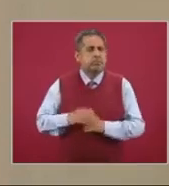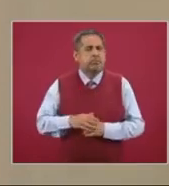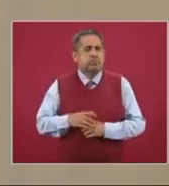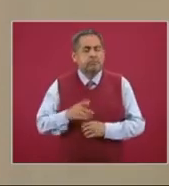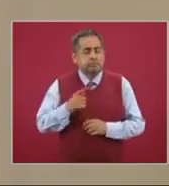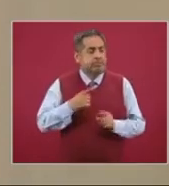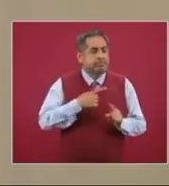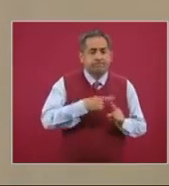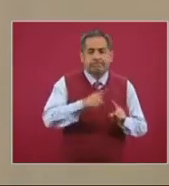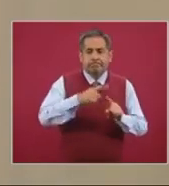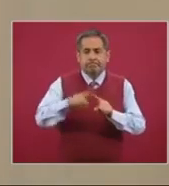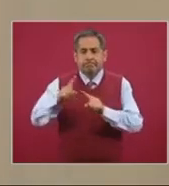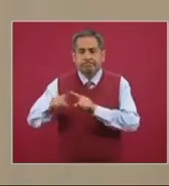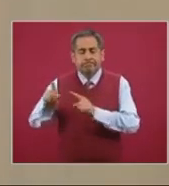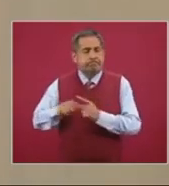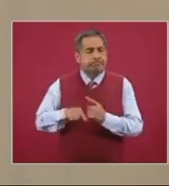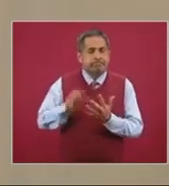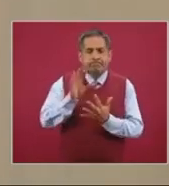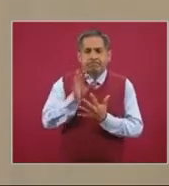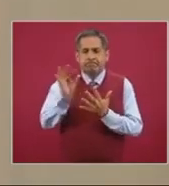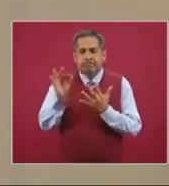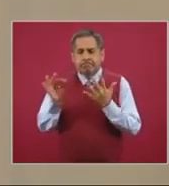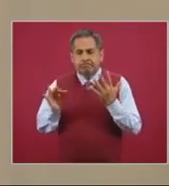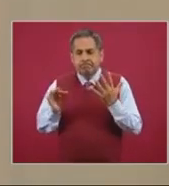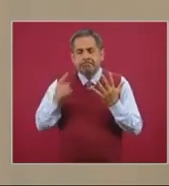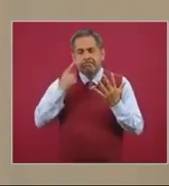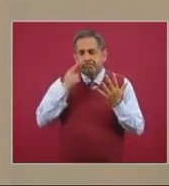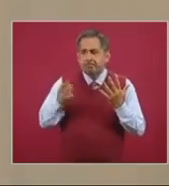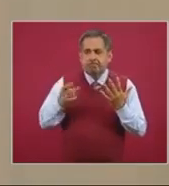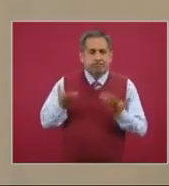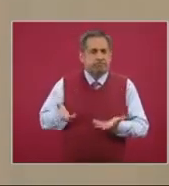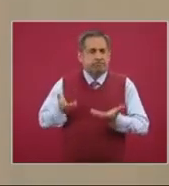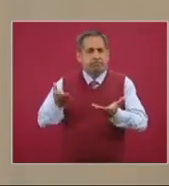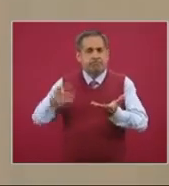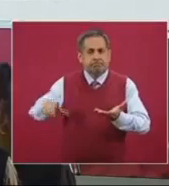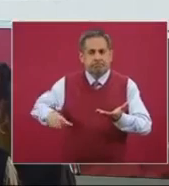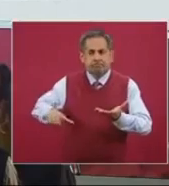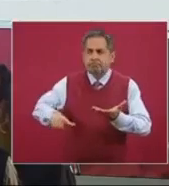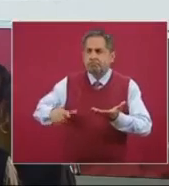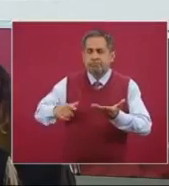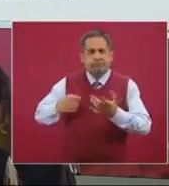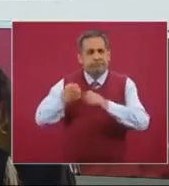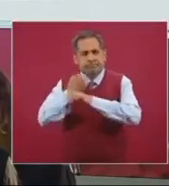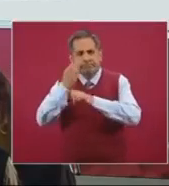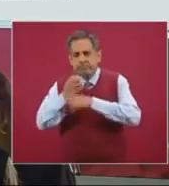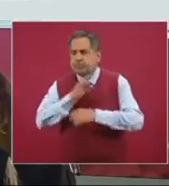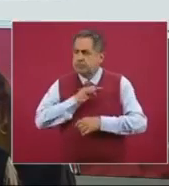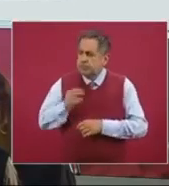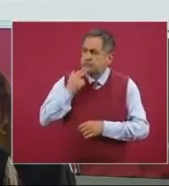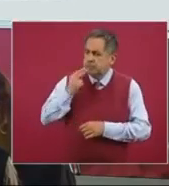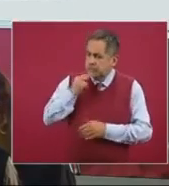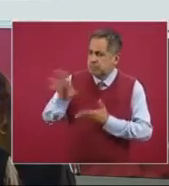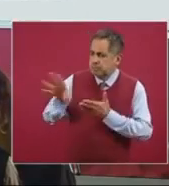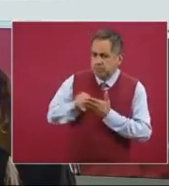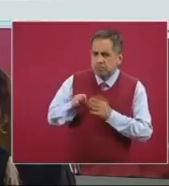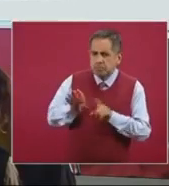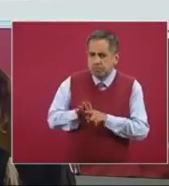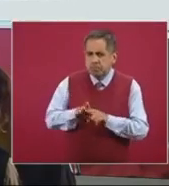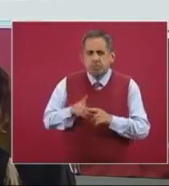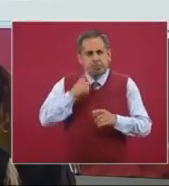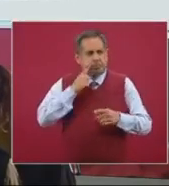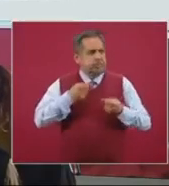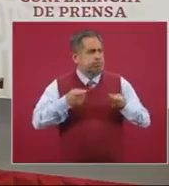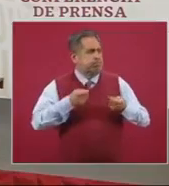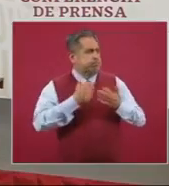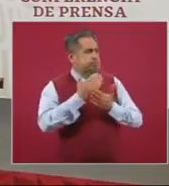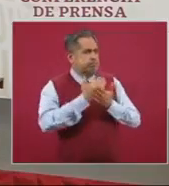la diversidad de opciones que existen a la mano de los gobiernos de las entidades federativas para ir